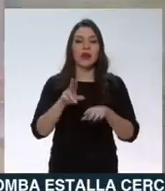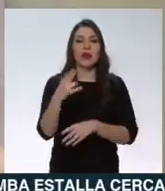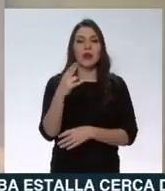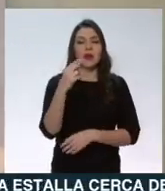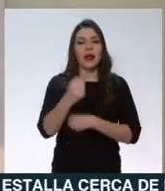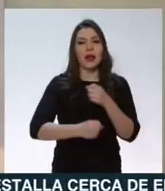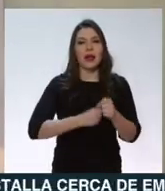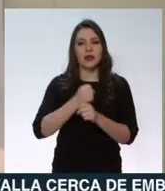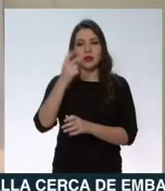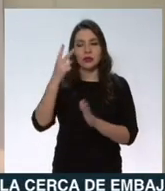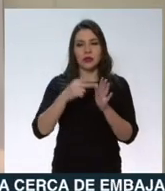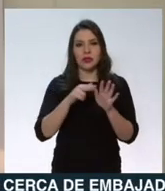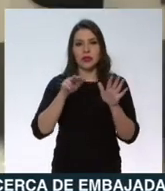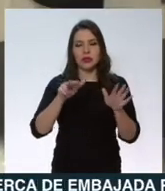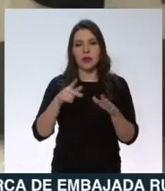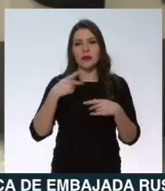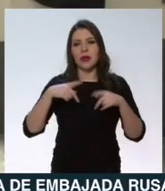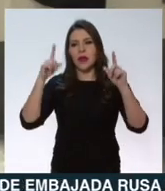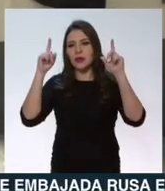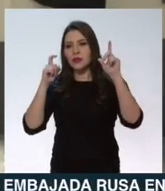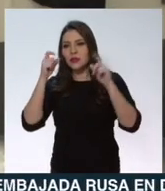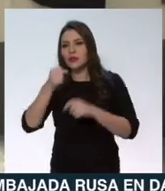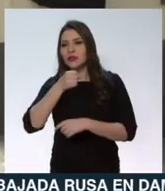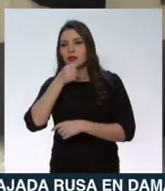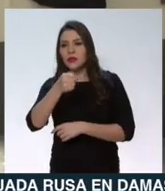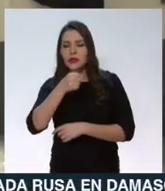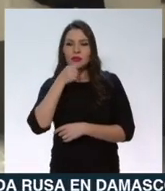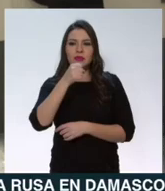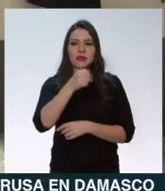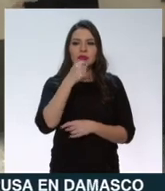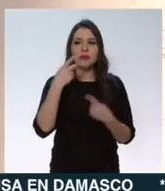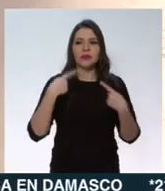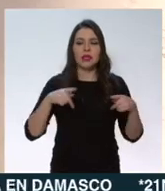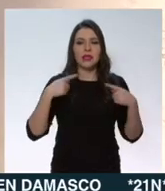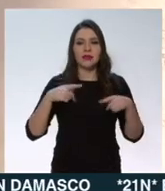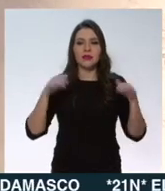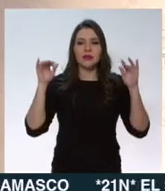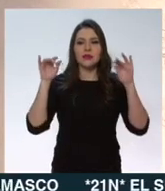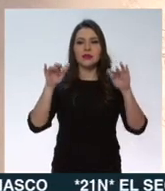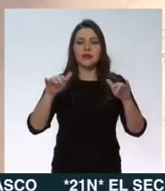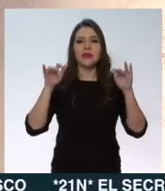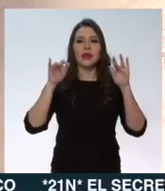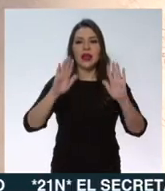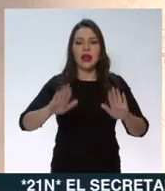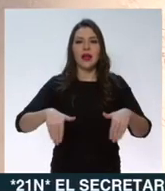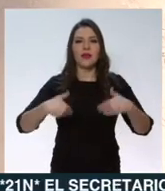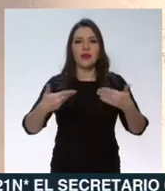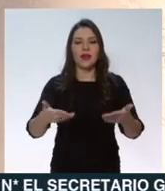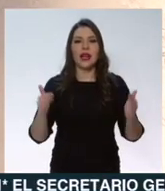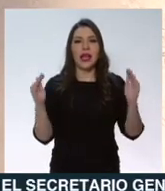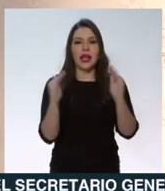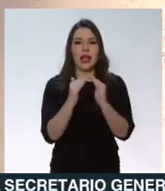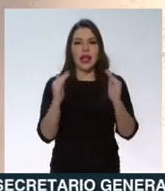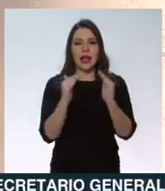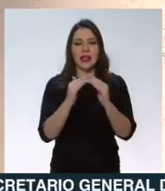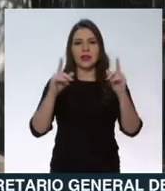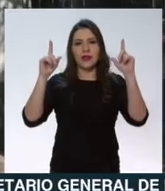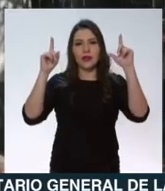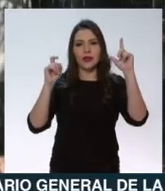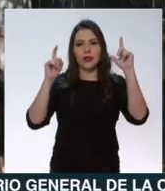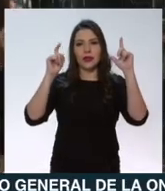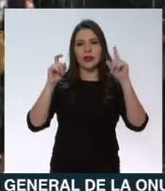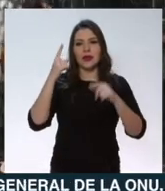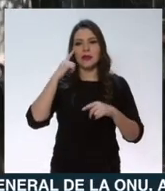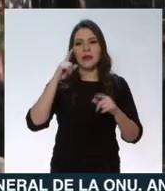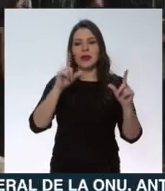2018, reporteros, fotógrafos y visitantes nacionales y extranjeros acuden afuera de la casa para llevarse una imagen de